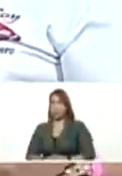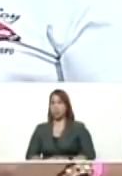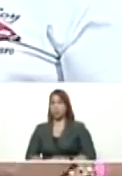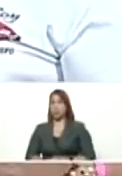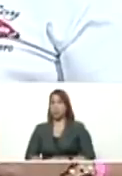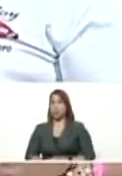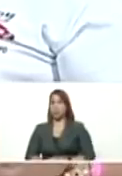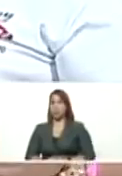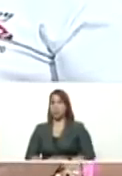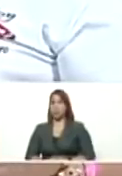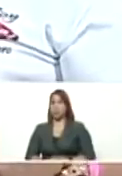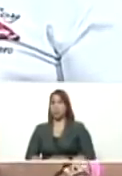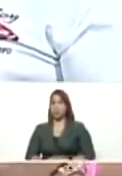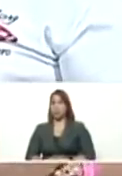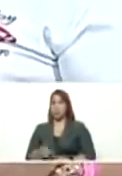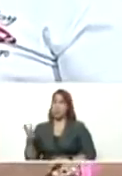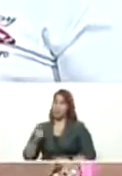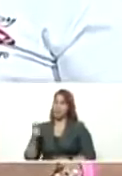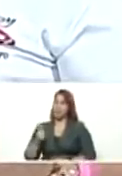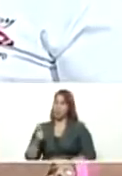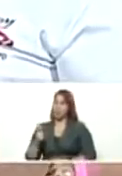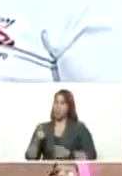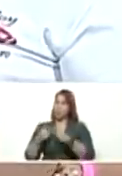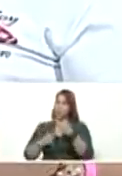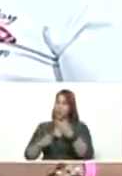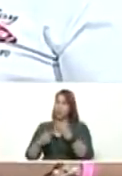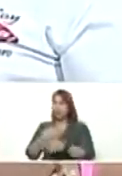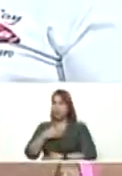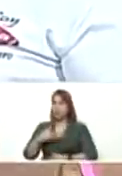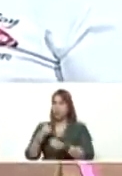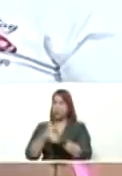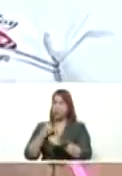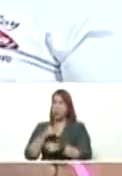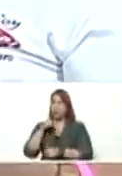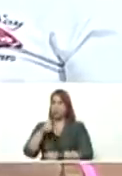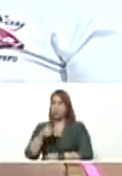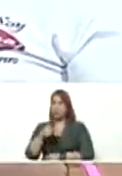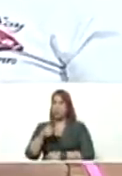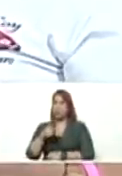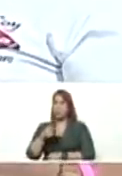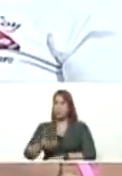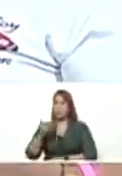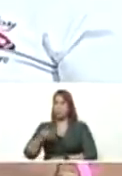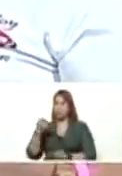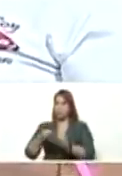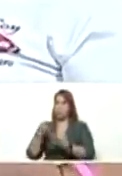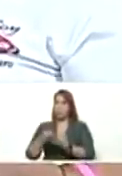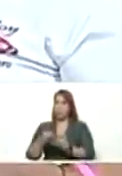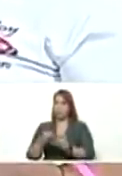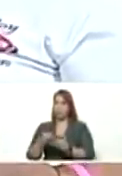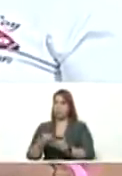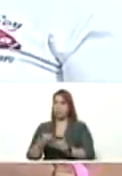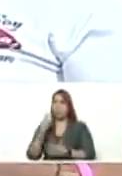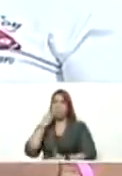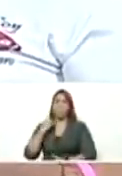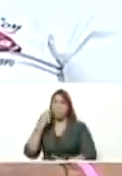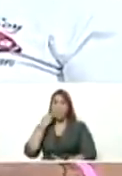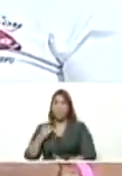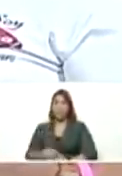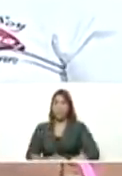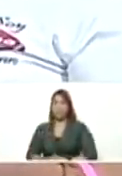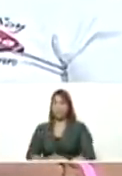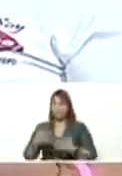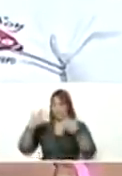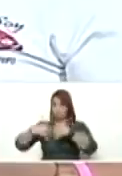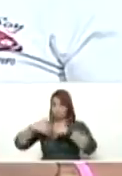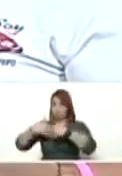buscar un inversionista extranjero, queremos trabajar con usted, que usted sea nuestro pionero allí de inversión y sacar esta experiencia de las